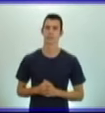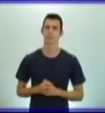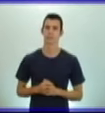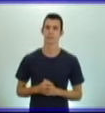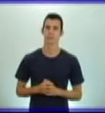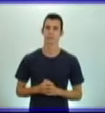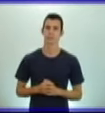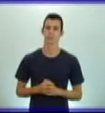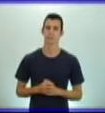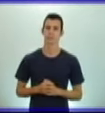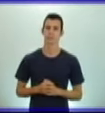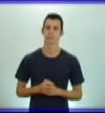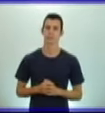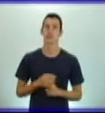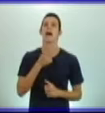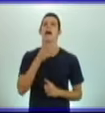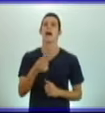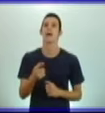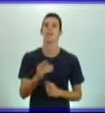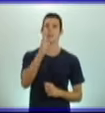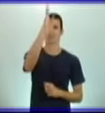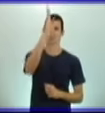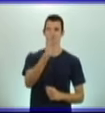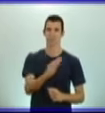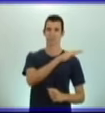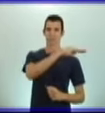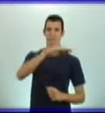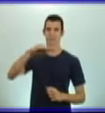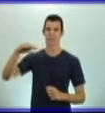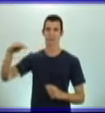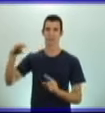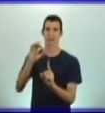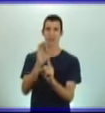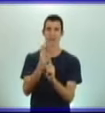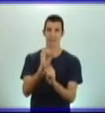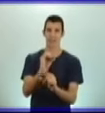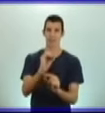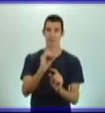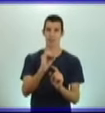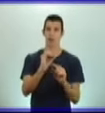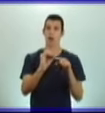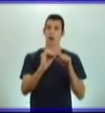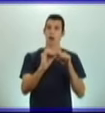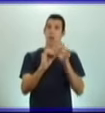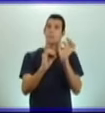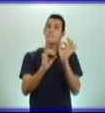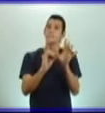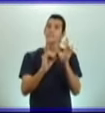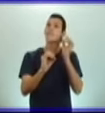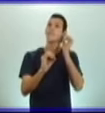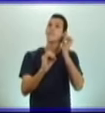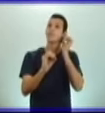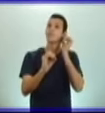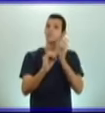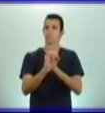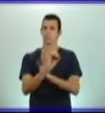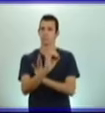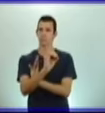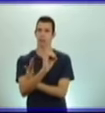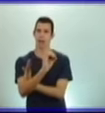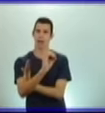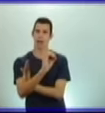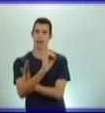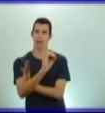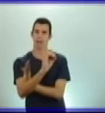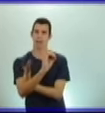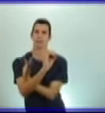desplazada. Observen, con relación a la anterior, esta función modular se ha desplazado en cuántas unidades en el eje de las